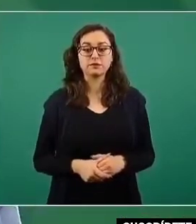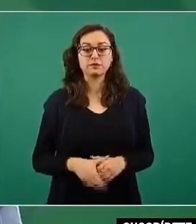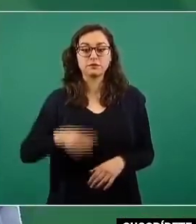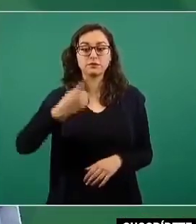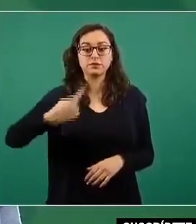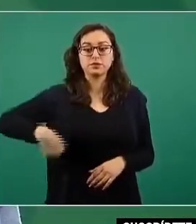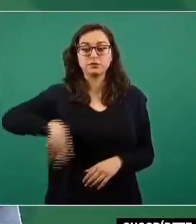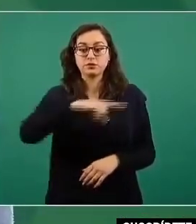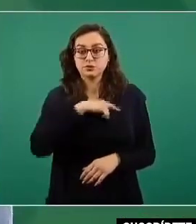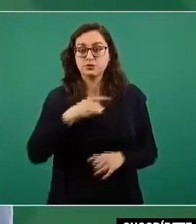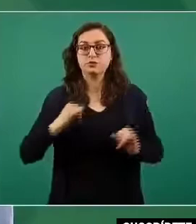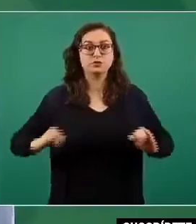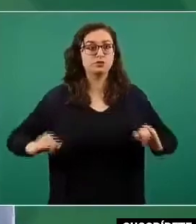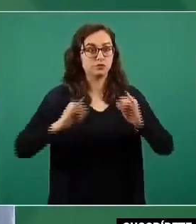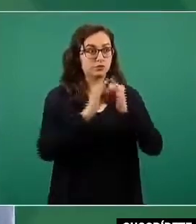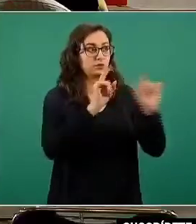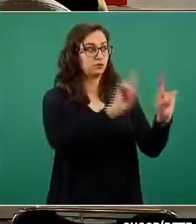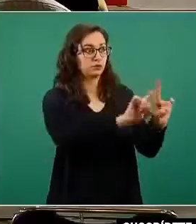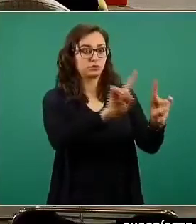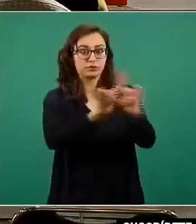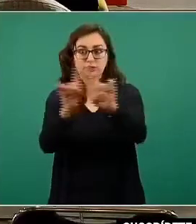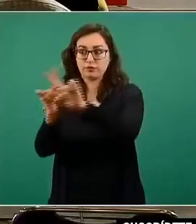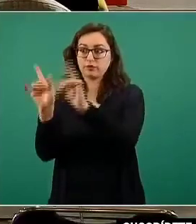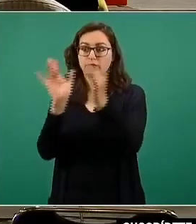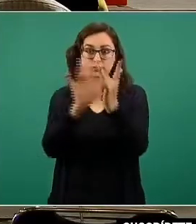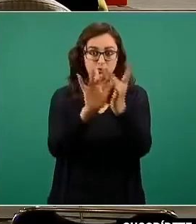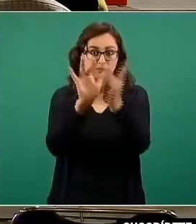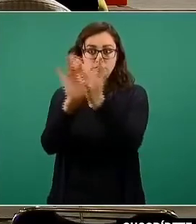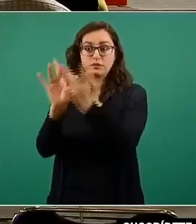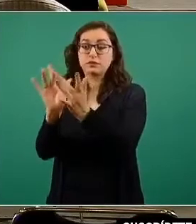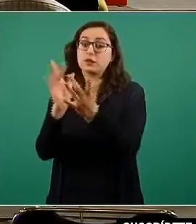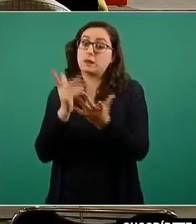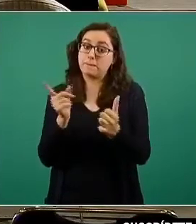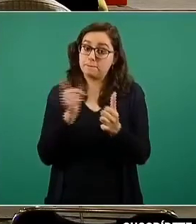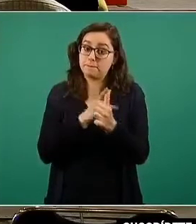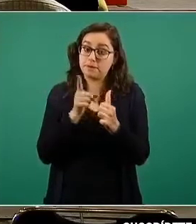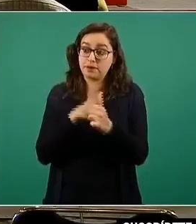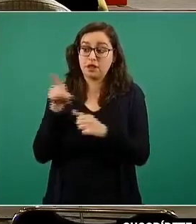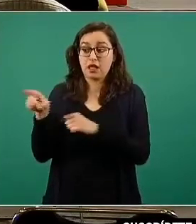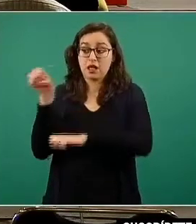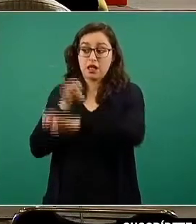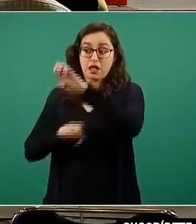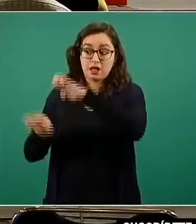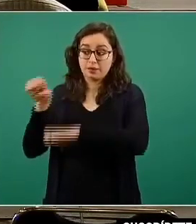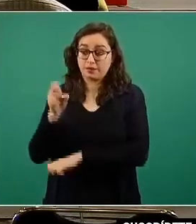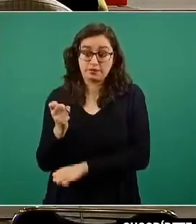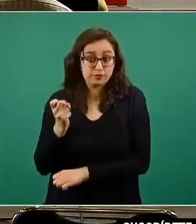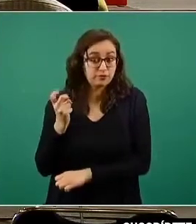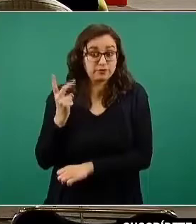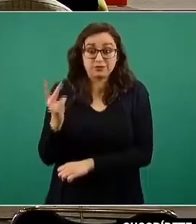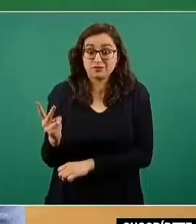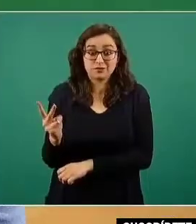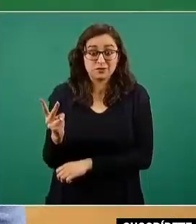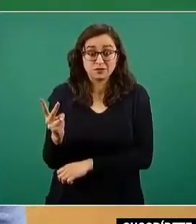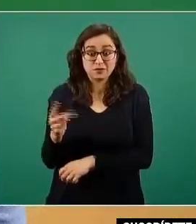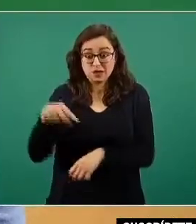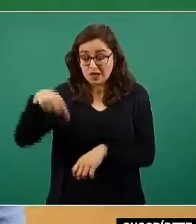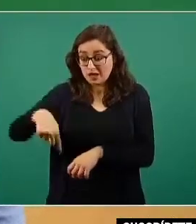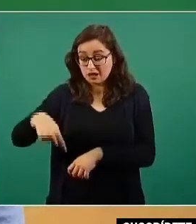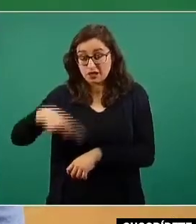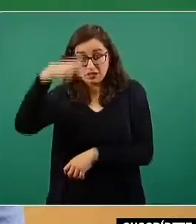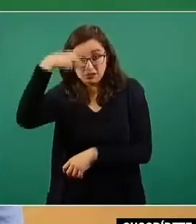protagonistas. Para empezar, las dos empresas mayoritarias son prácticamente las únicas que en México